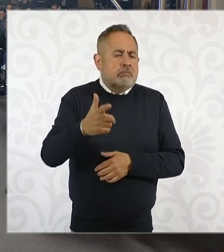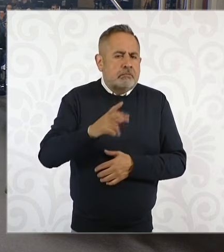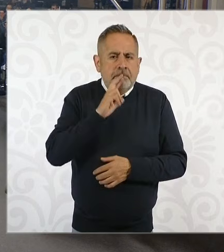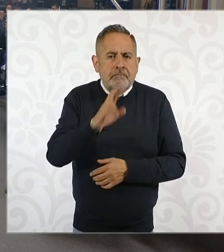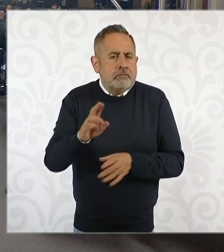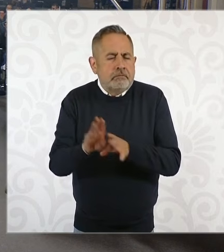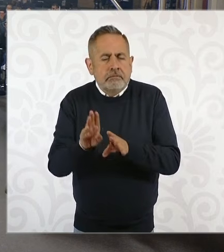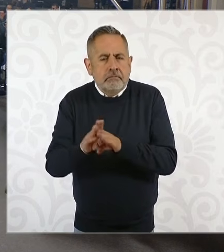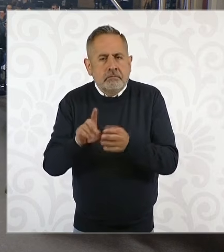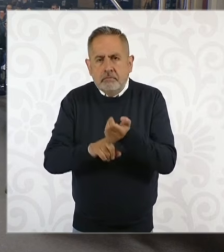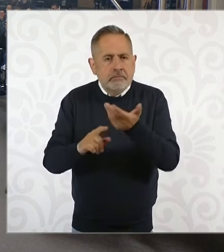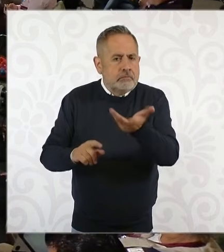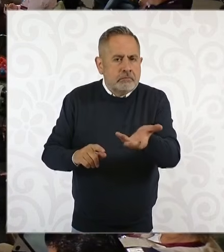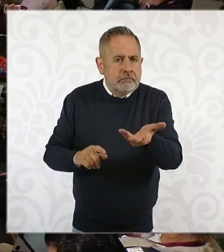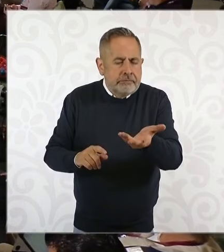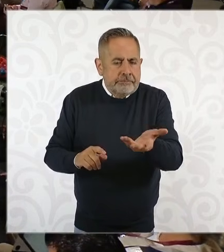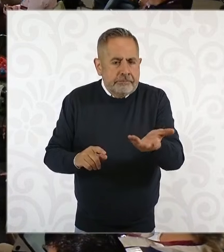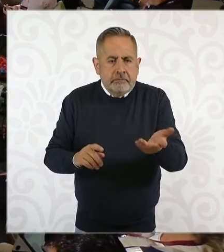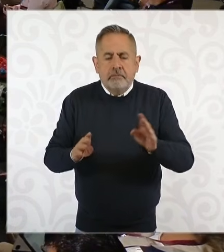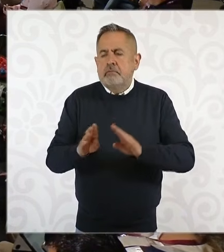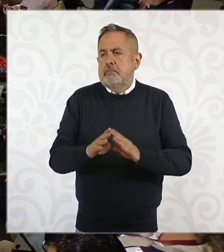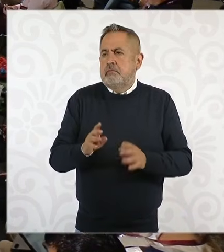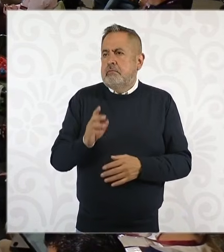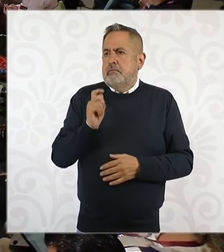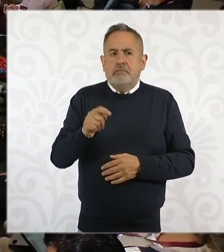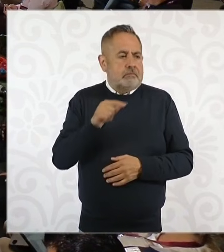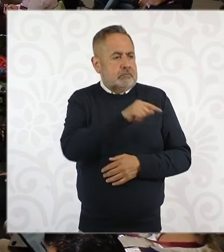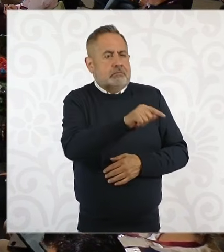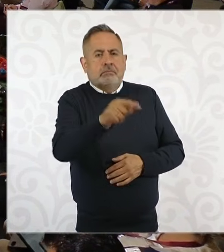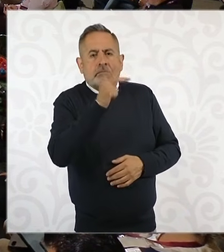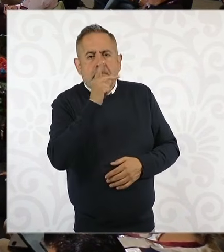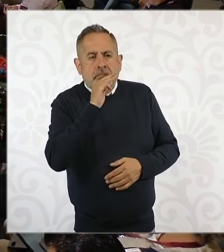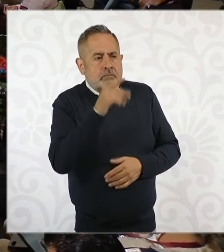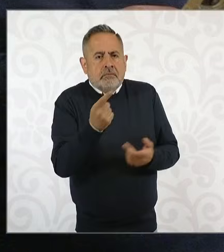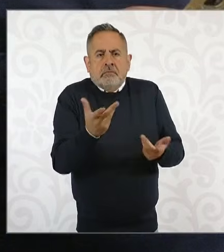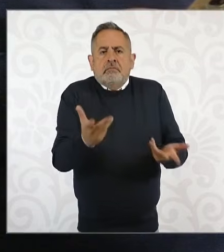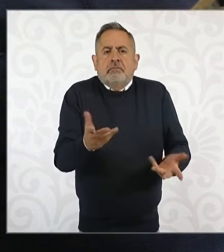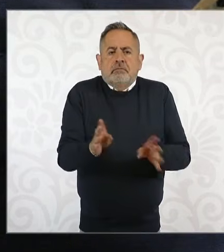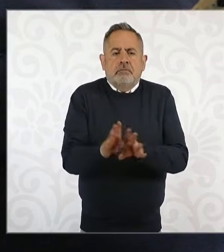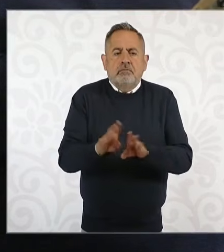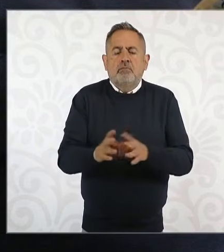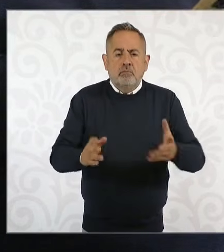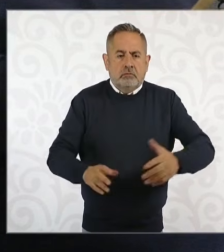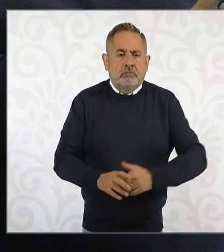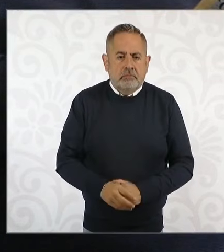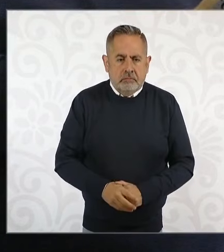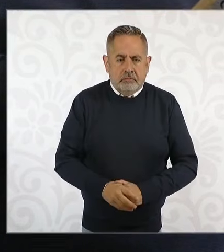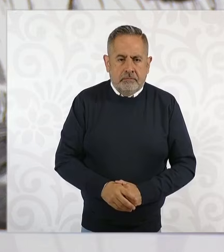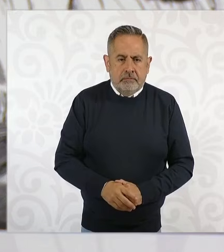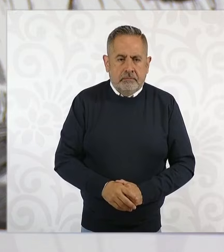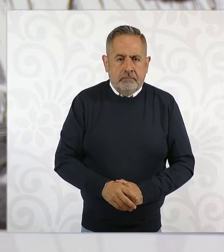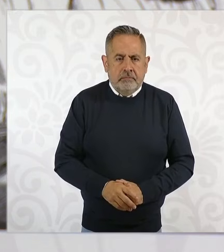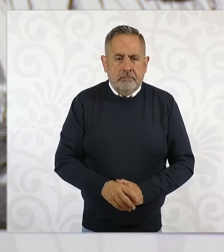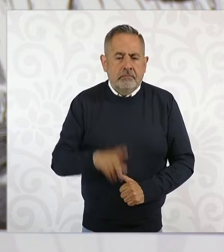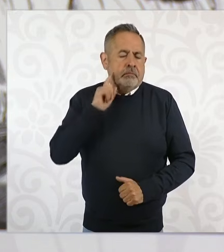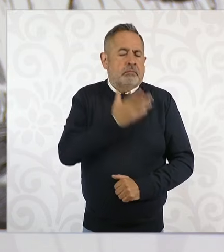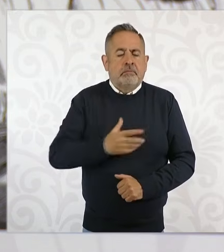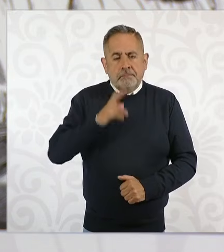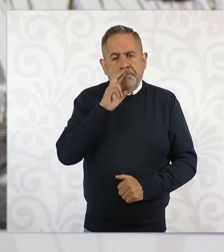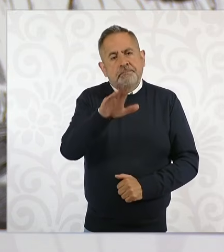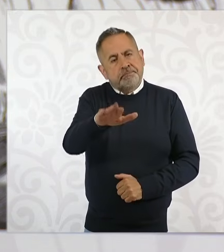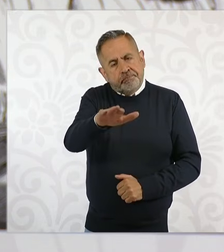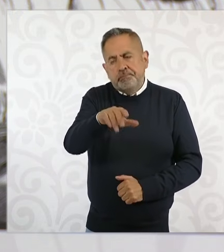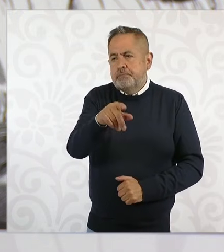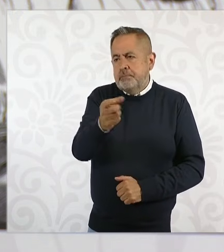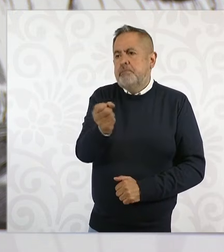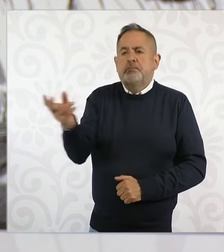algún reporte de pues la otra parte, ¿verdad? O la contraparte para pues saber. Invitamos a Mario para que dé todos los detalles, pero